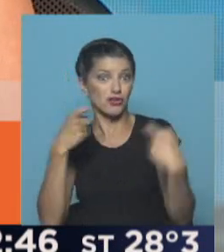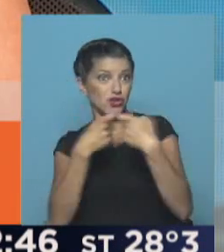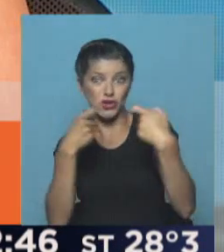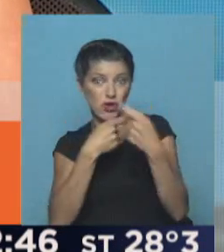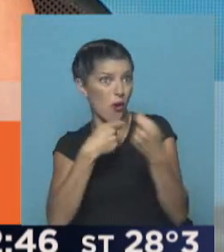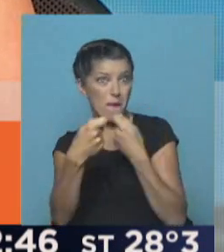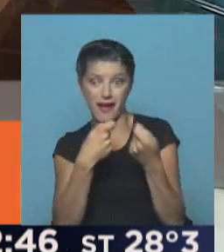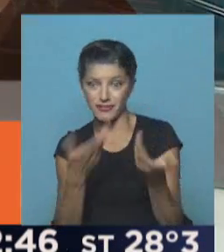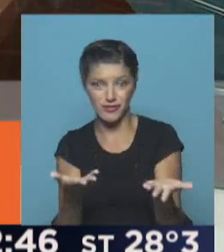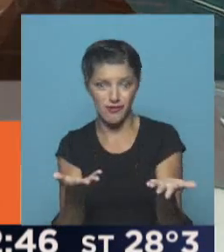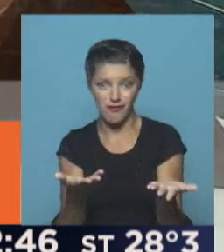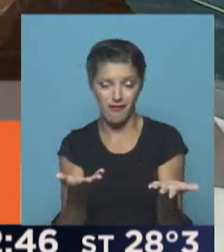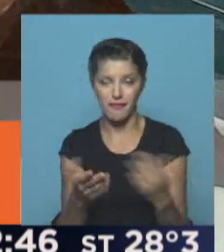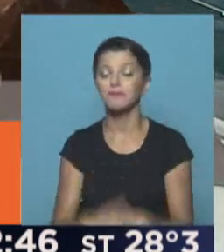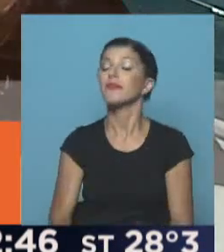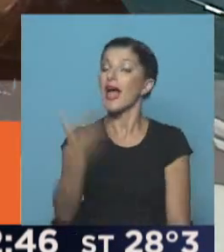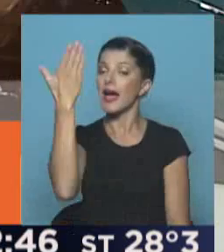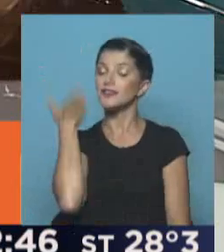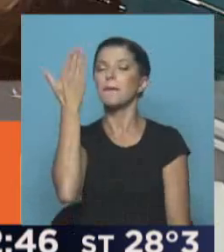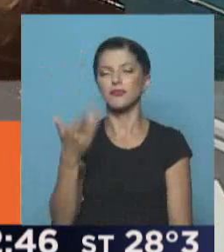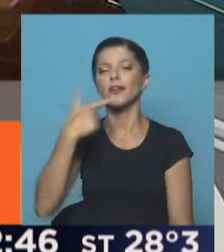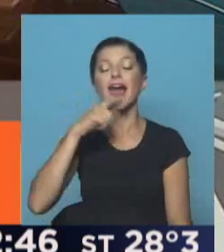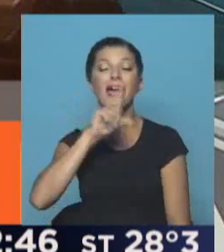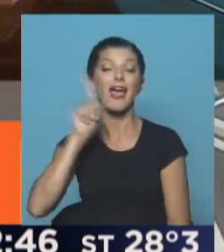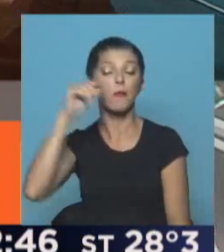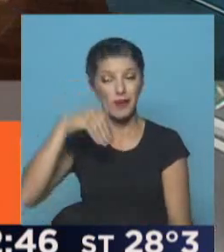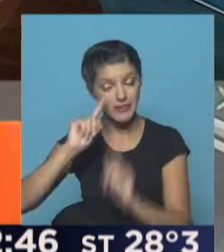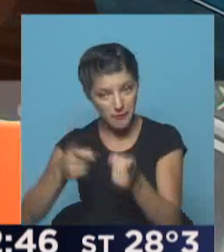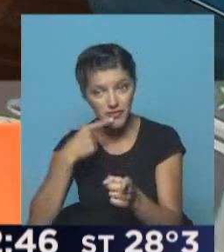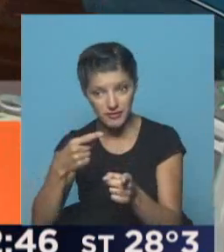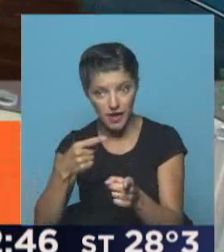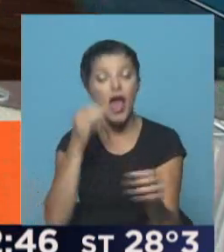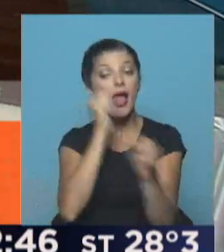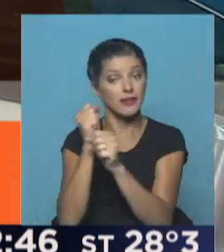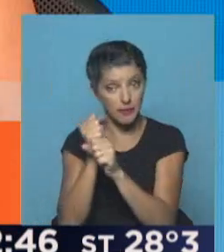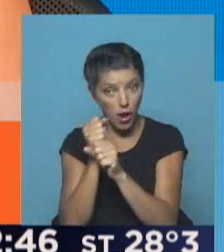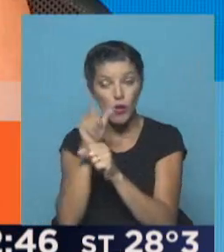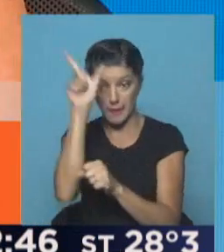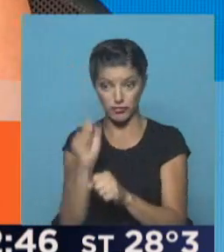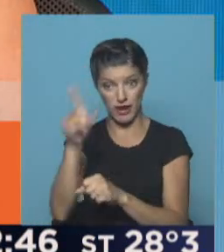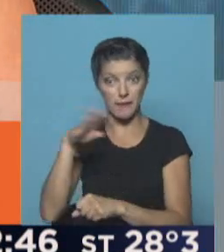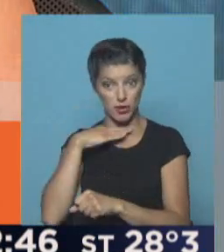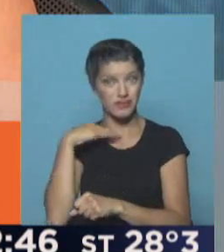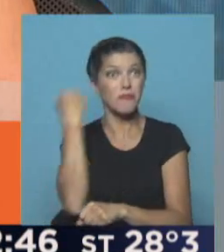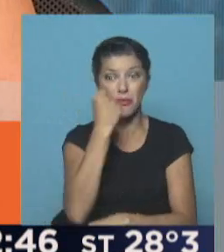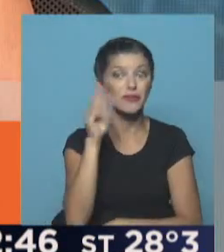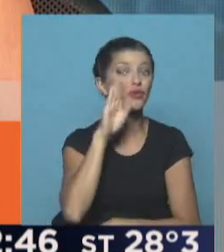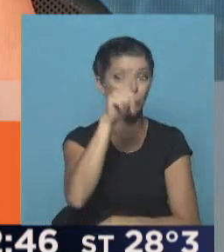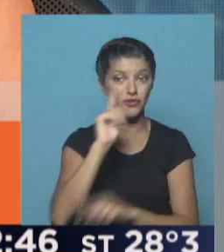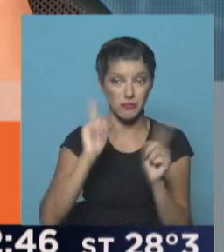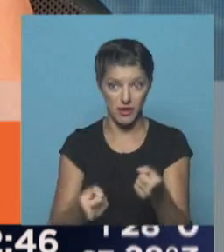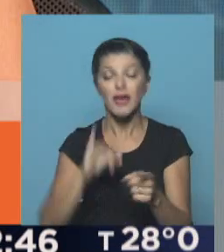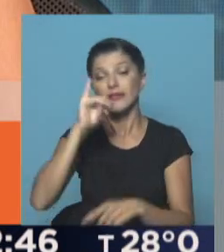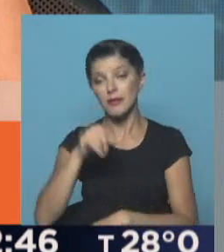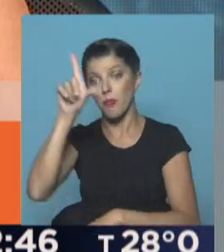irracional, ¿no? Claro, ayer el DIM también lo decía, la mano de obra mexicana es fundamental para Estados Unidos, sí es cierto, no solo porque sea barata, sino porque es de